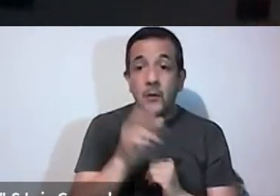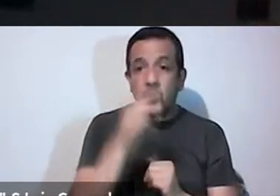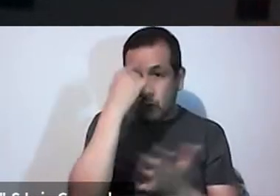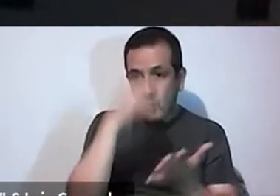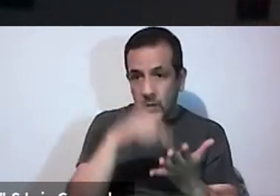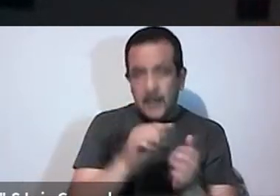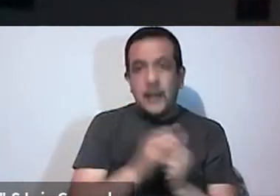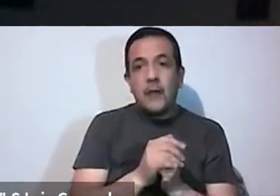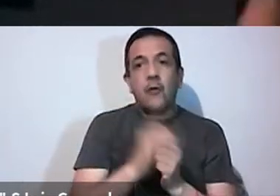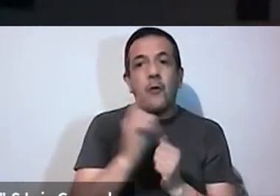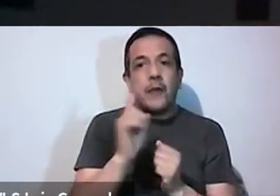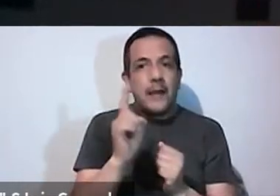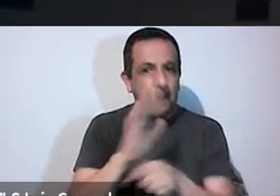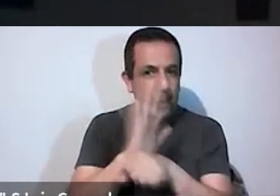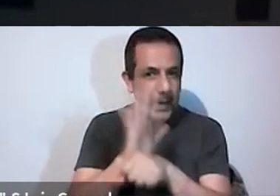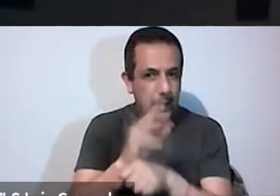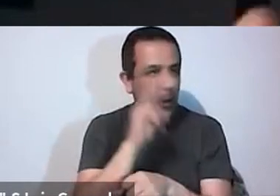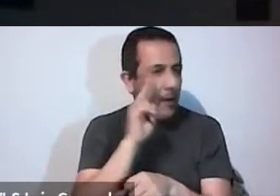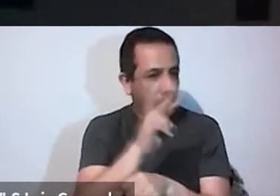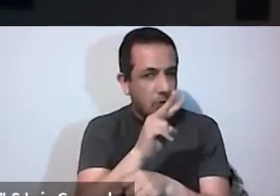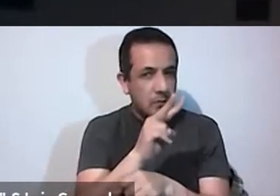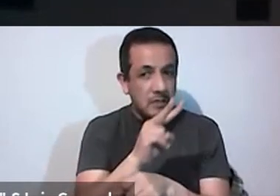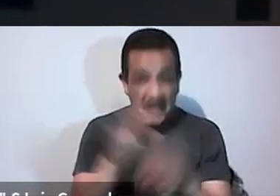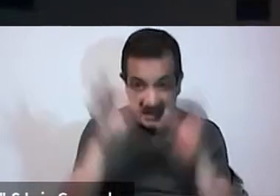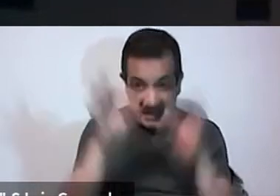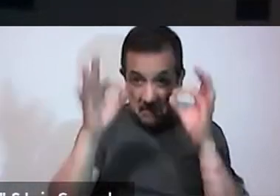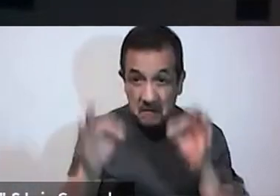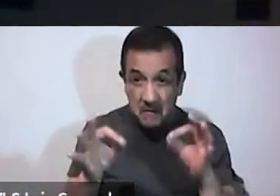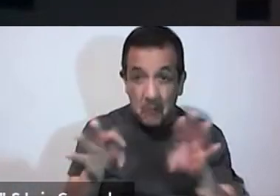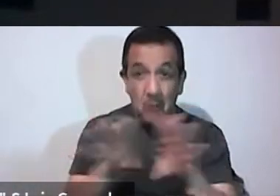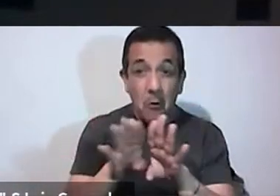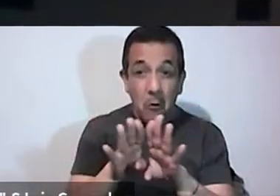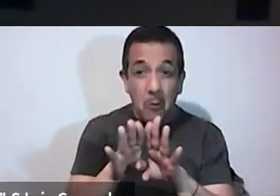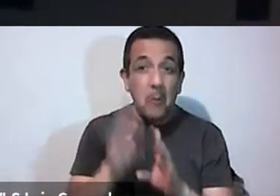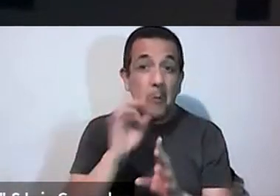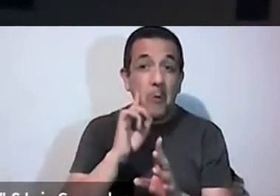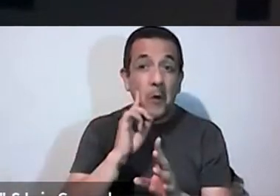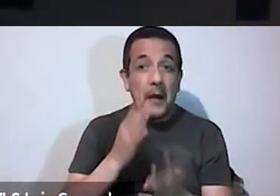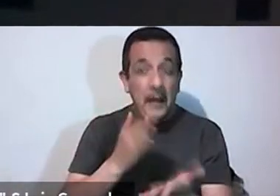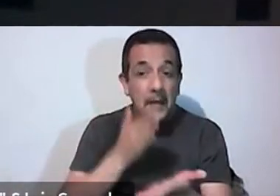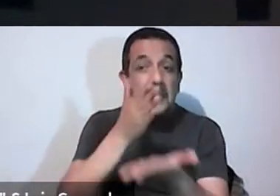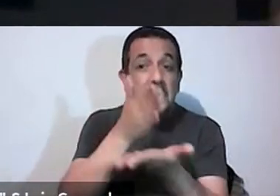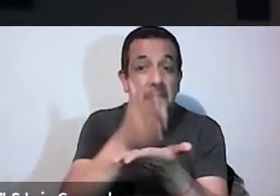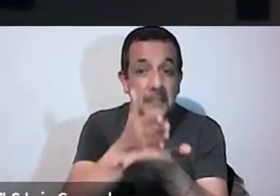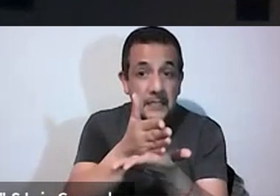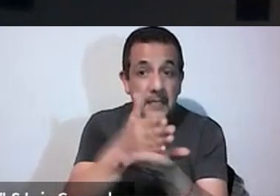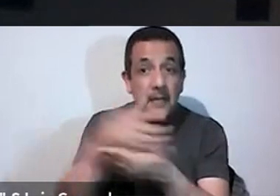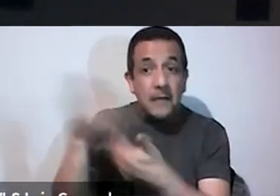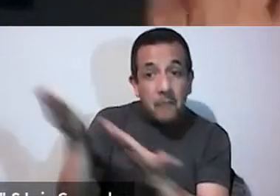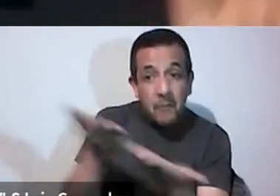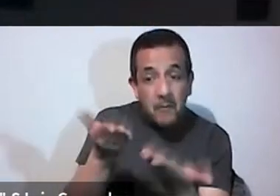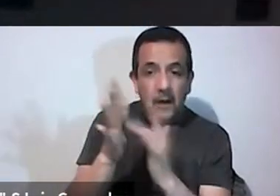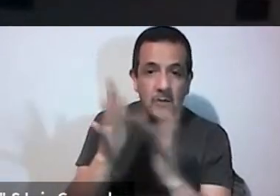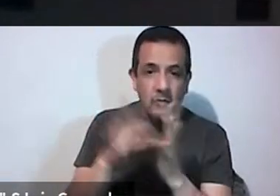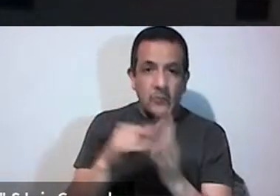no reflejan la realidad de cómo llega la mujer con Jesús. Porque aquí se ve en esta imagen